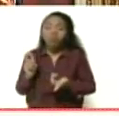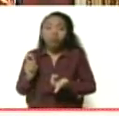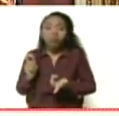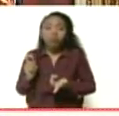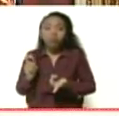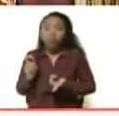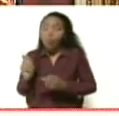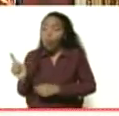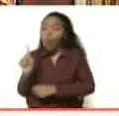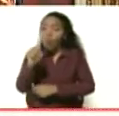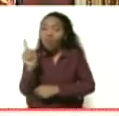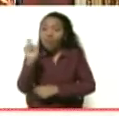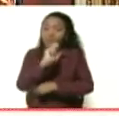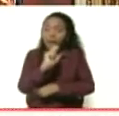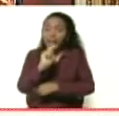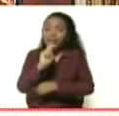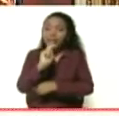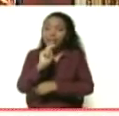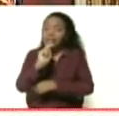un mes de aguinaldo,